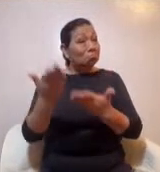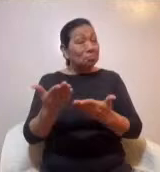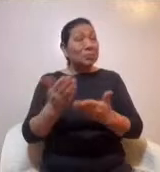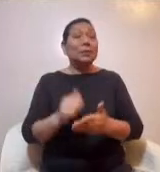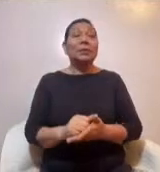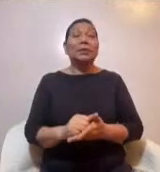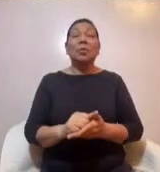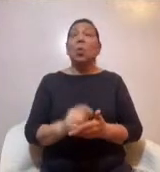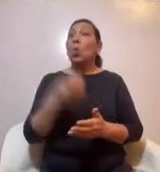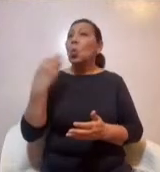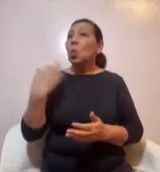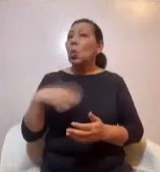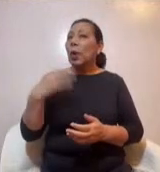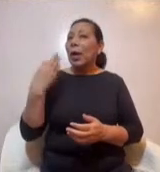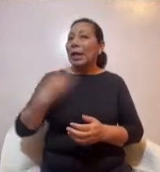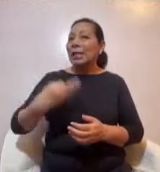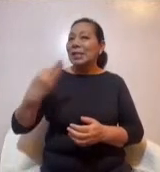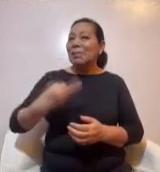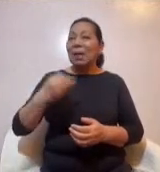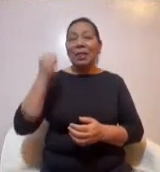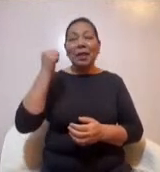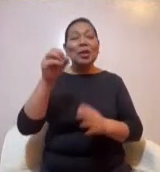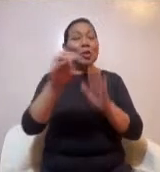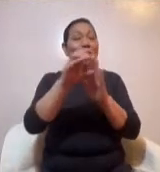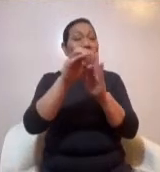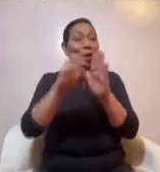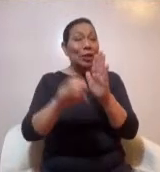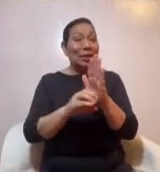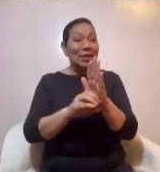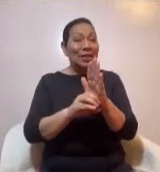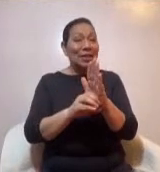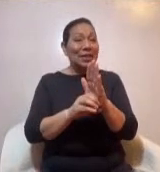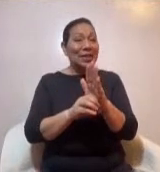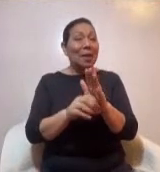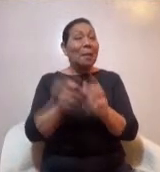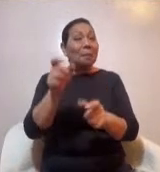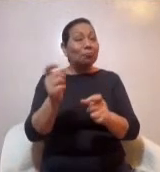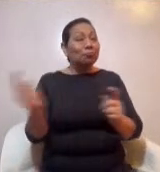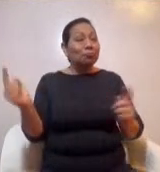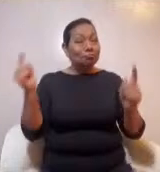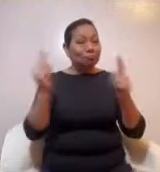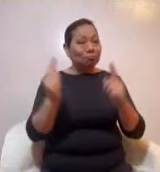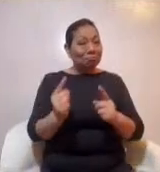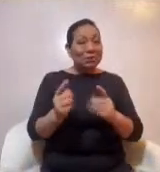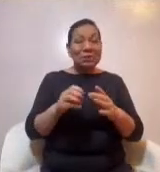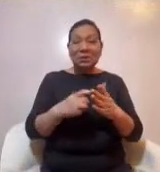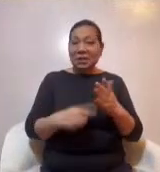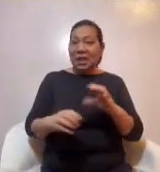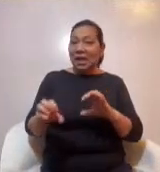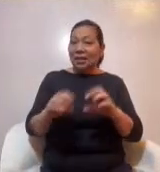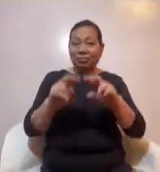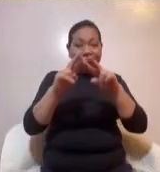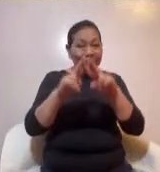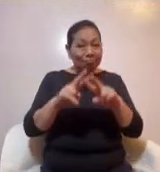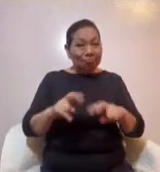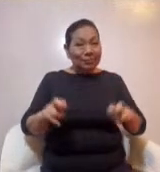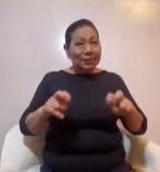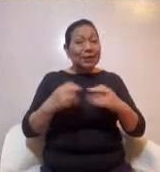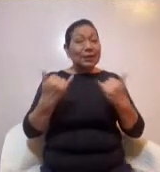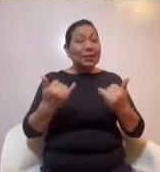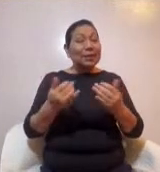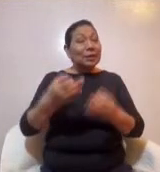una invitada especialista en Derecho Constitucional y en Migraciones que realizará